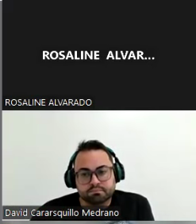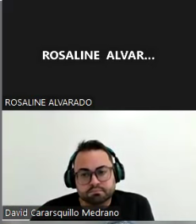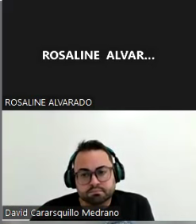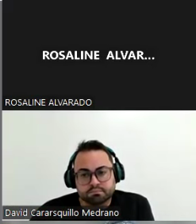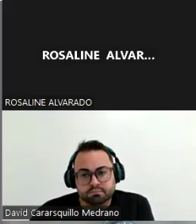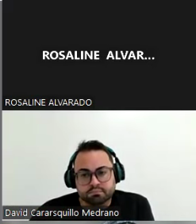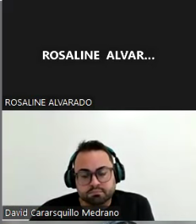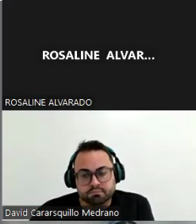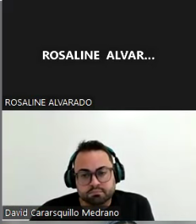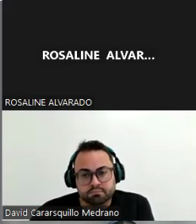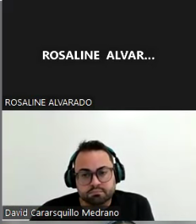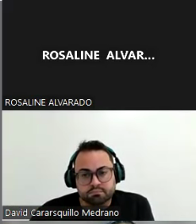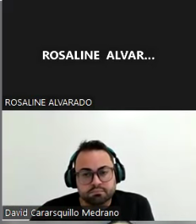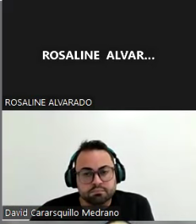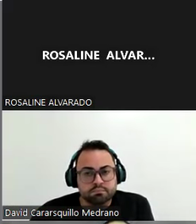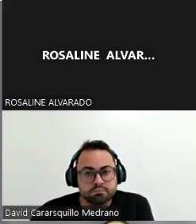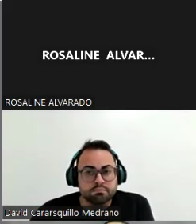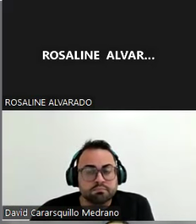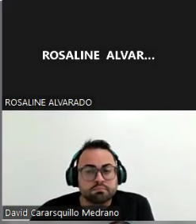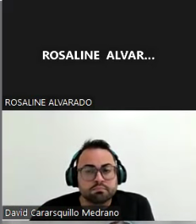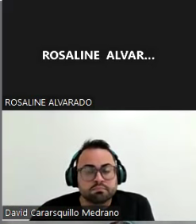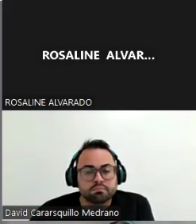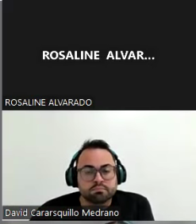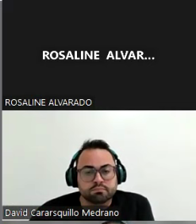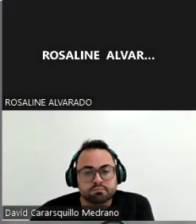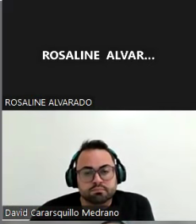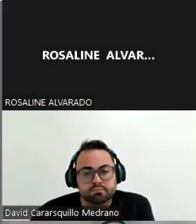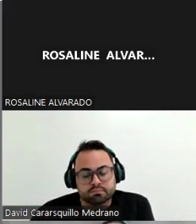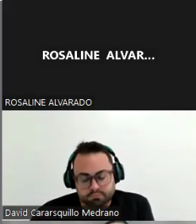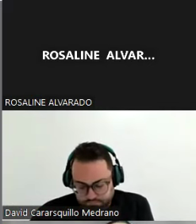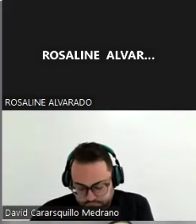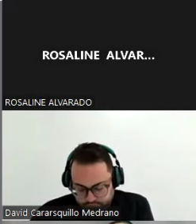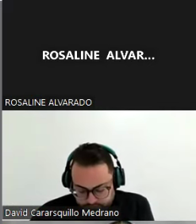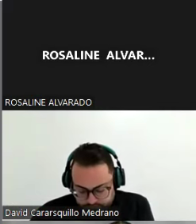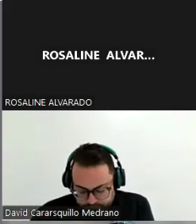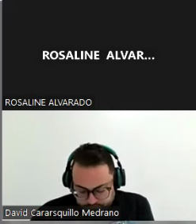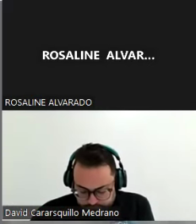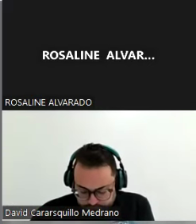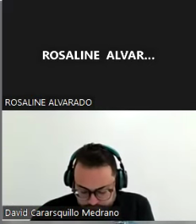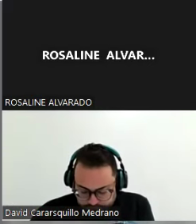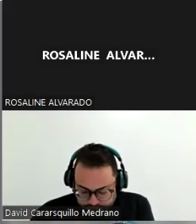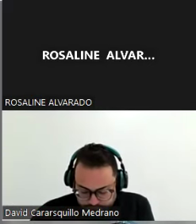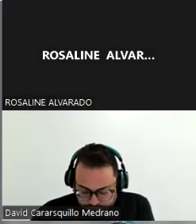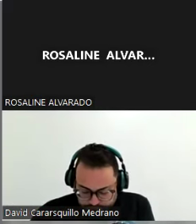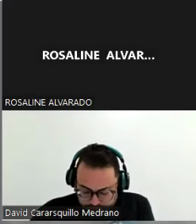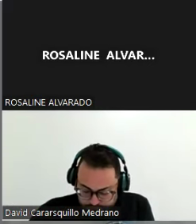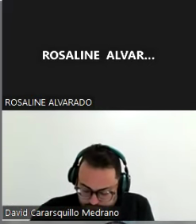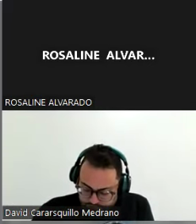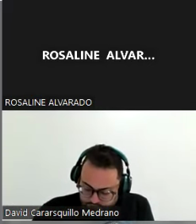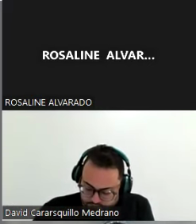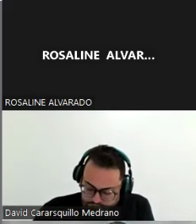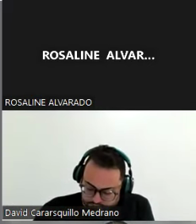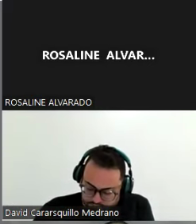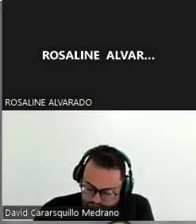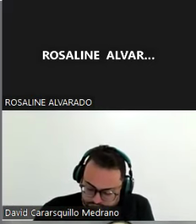al argumento de que hay que buscar las estadísticas. Es que a muchas personas no les interesa saber si hay más como él. Una sola es más que